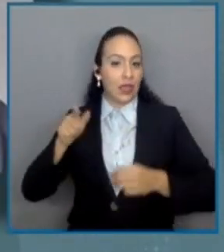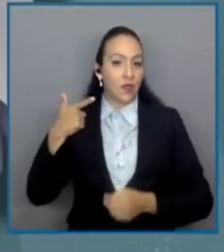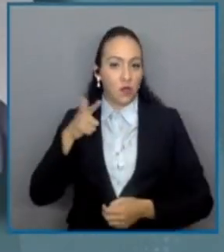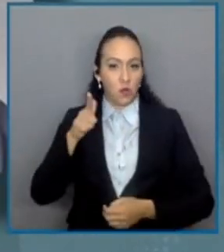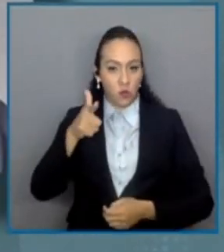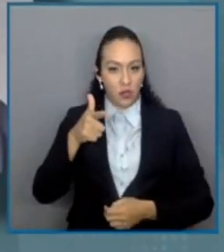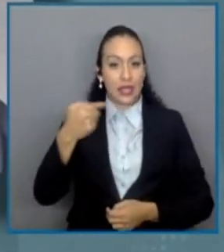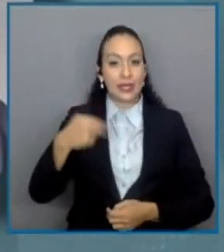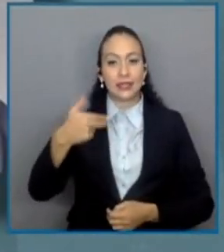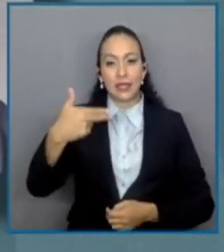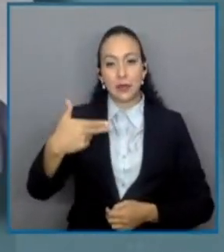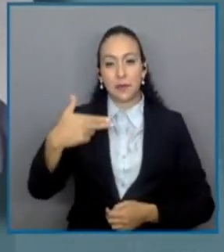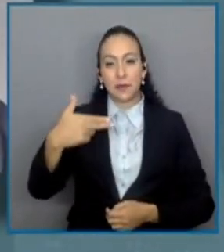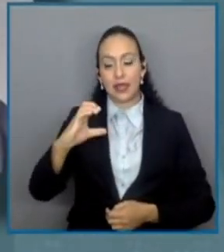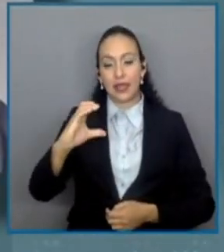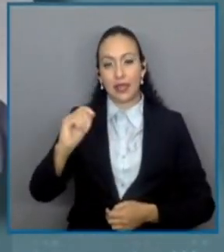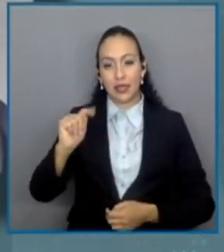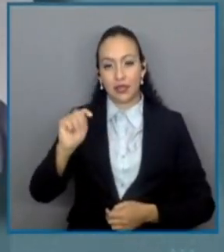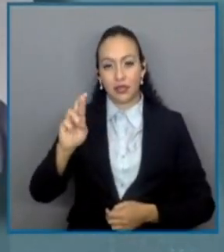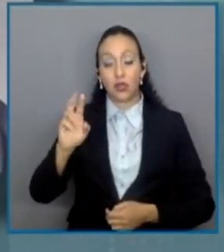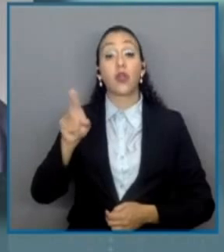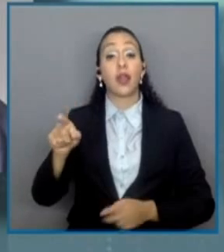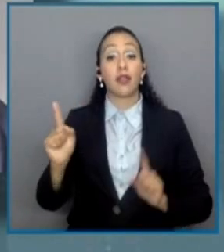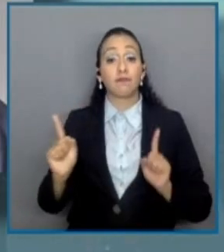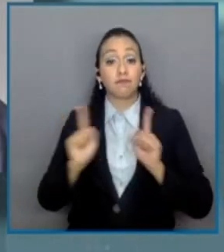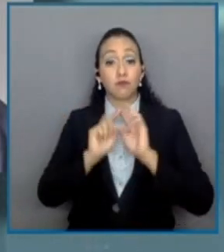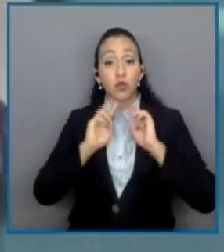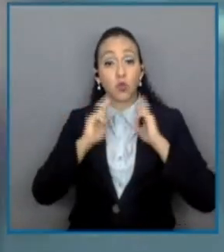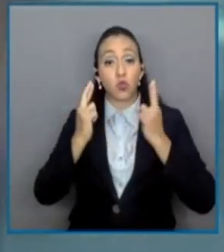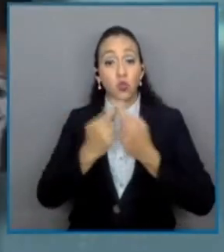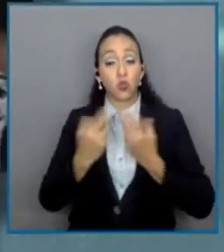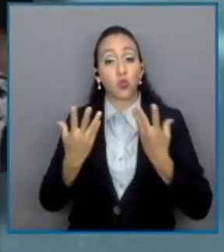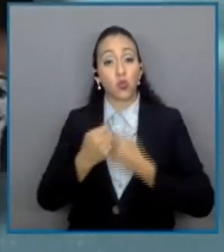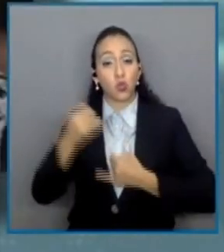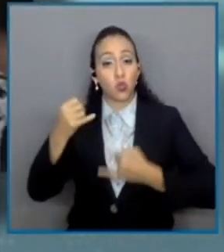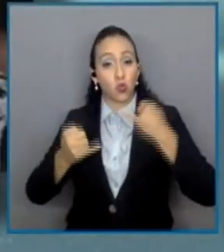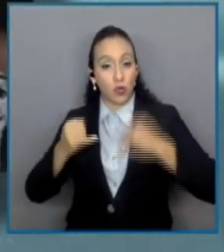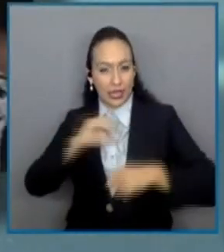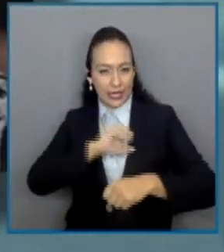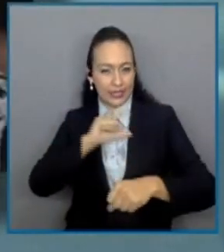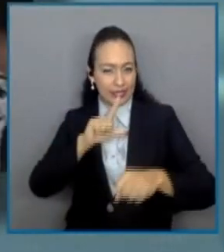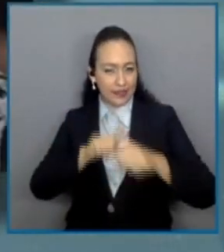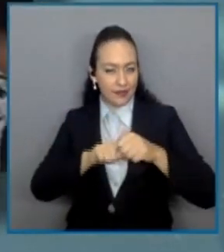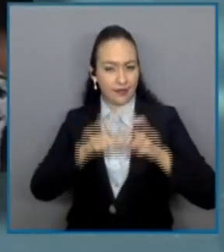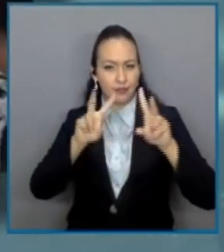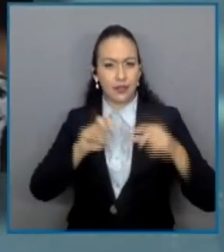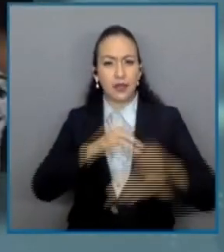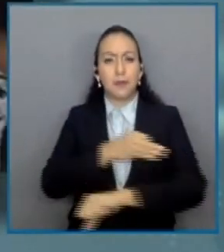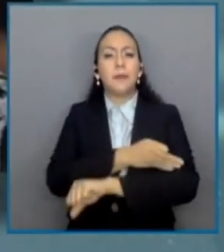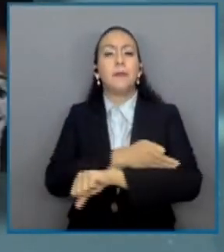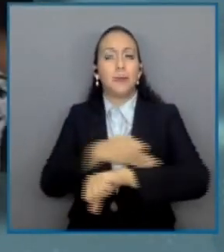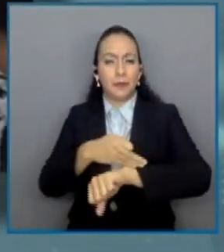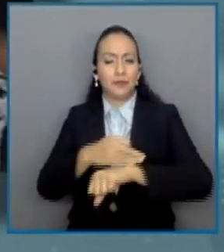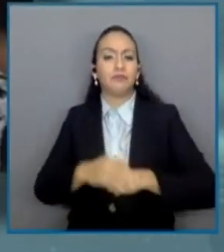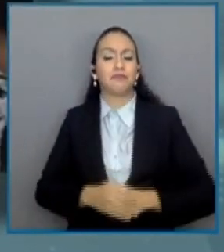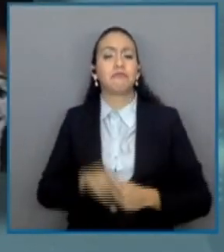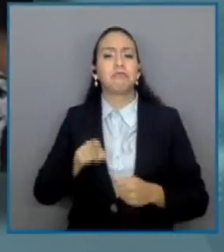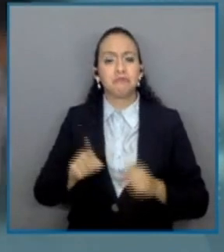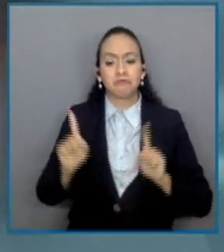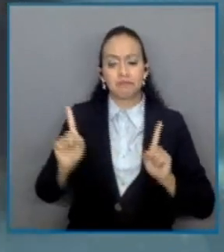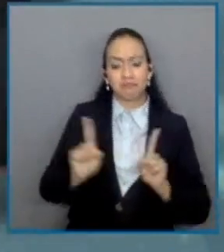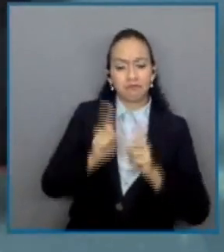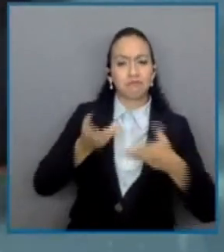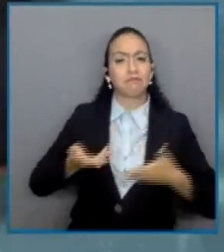Tinajero Muñoz, se reunió con las y los jueces civiles especializados en materia familiar, con quienes compartió la estrategia y